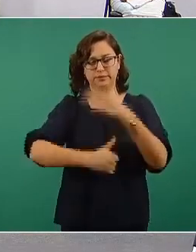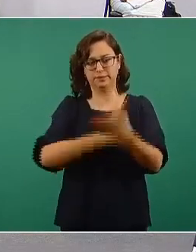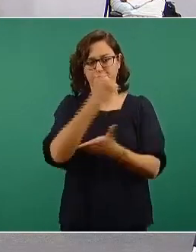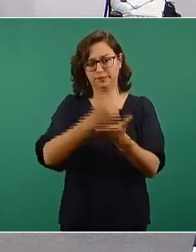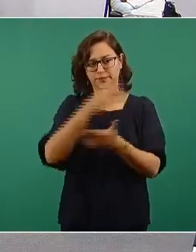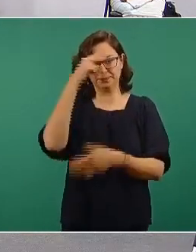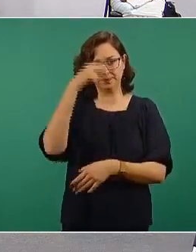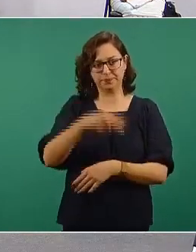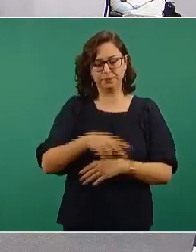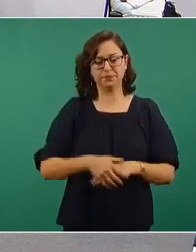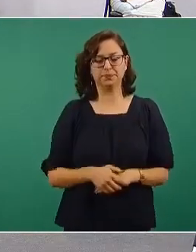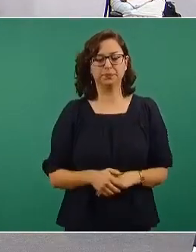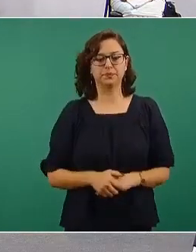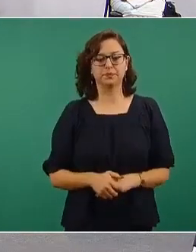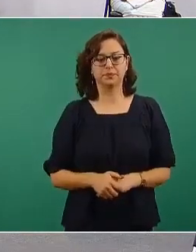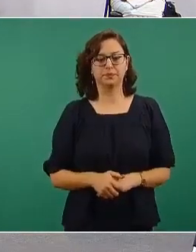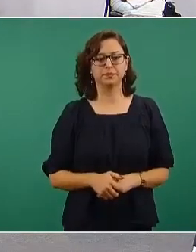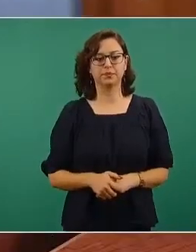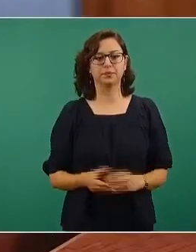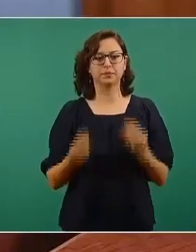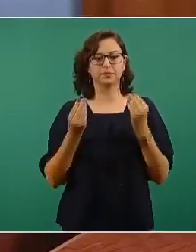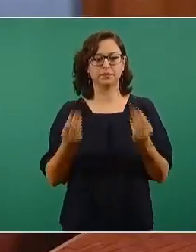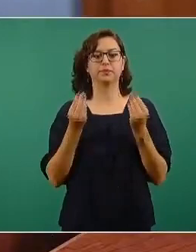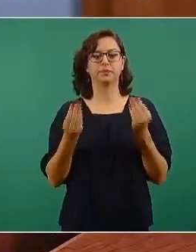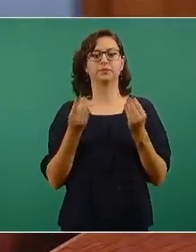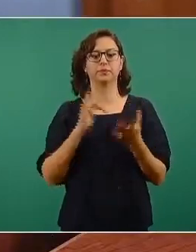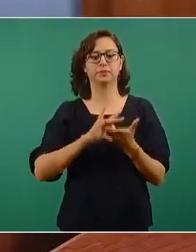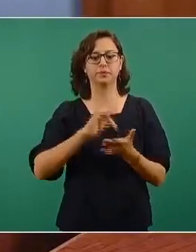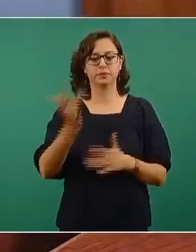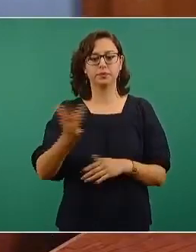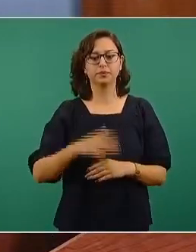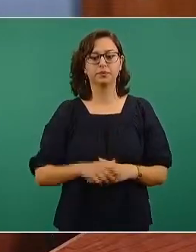Pedro. Muchas gracias. Aquí,